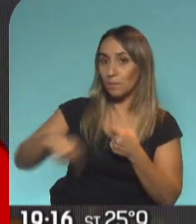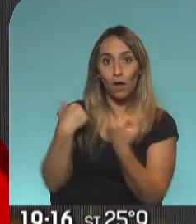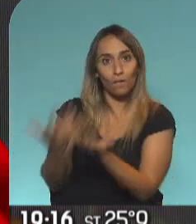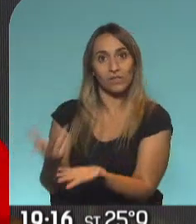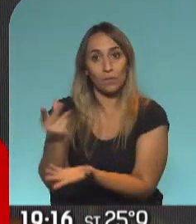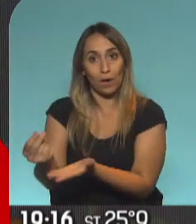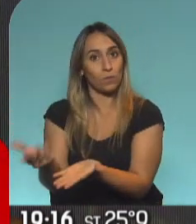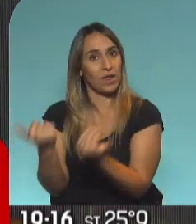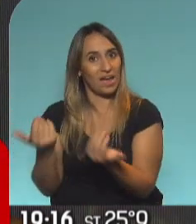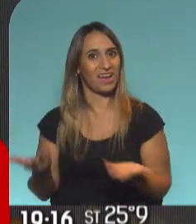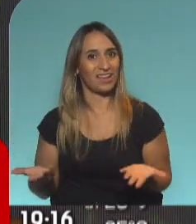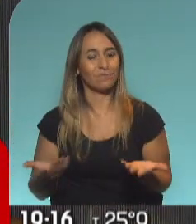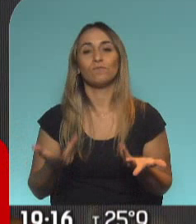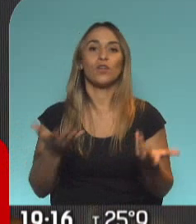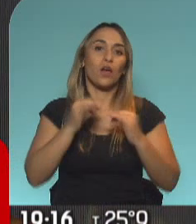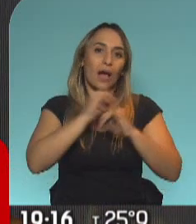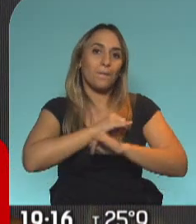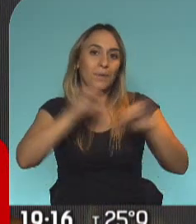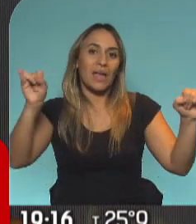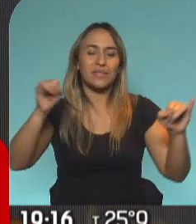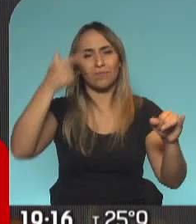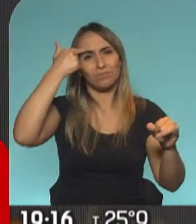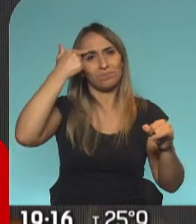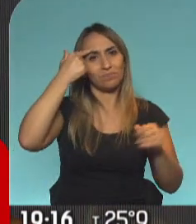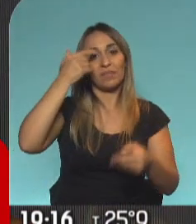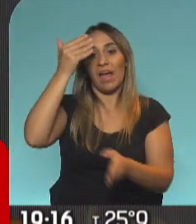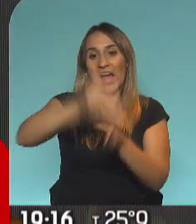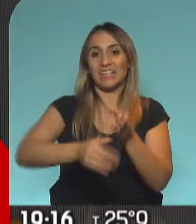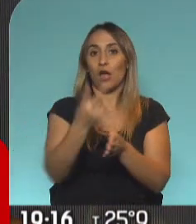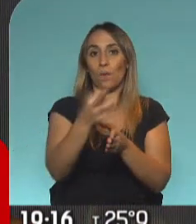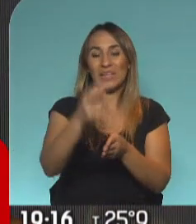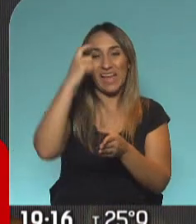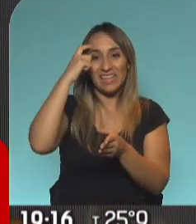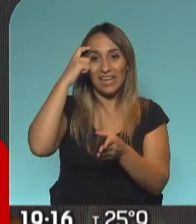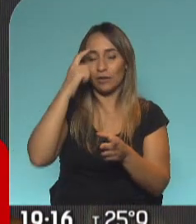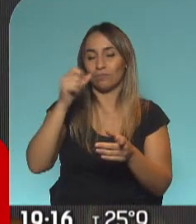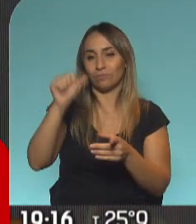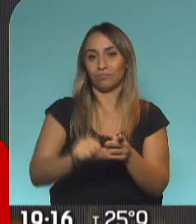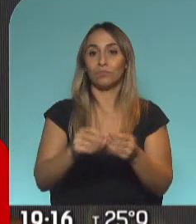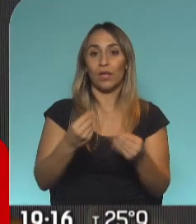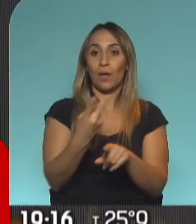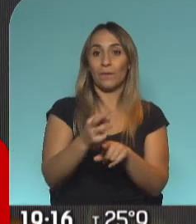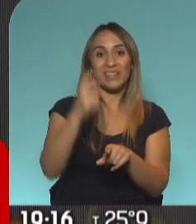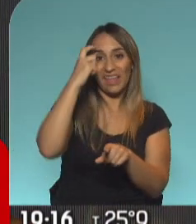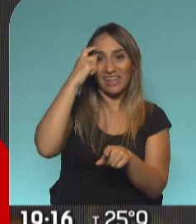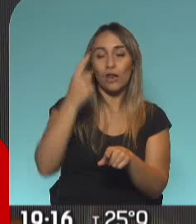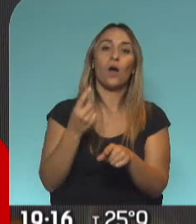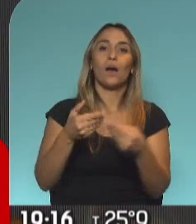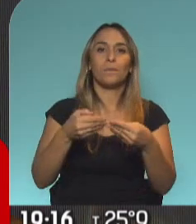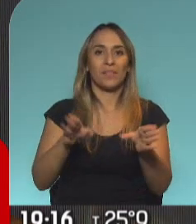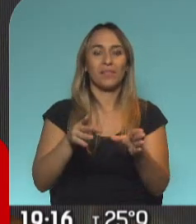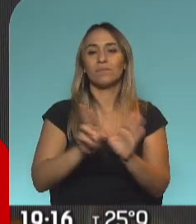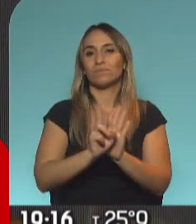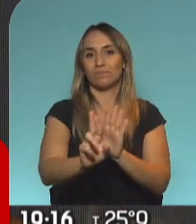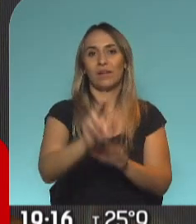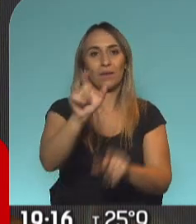campaña. La empiezan a pensar hasta el 20 de enero, no la pueden poner en marcha porque recién el 20 de enero se habilitan las vacunas para mayores de 60. Por eso los